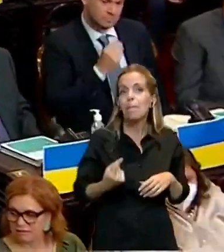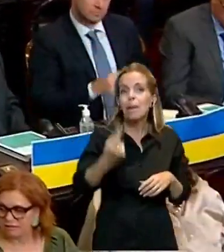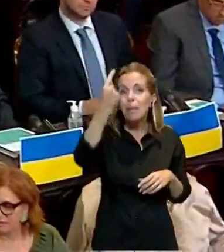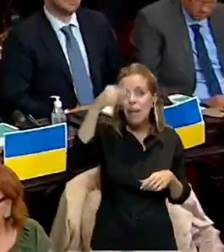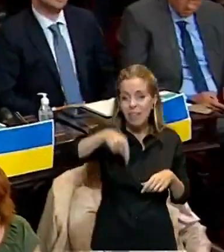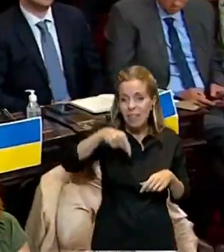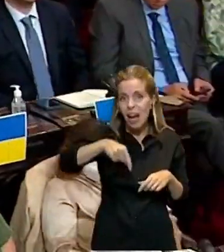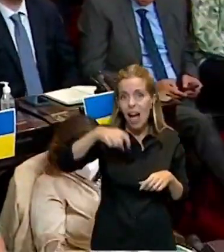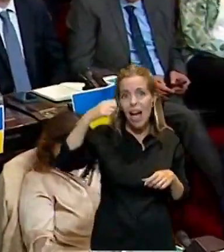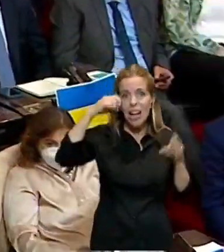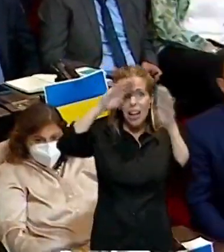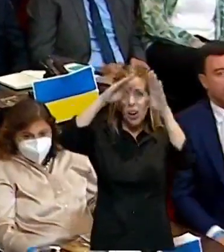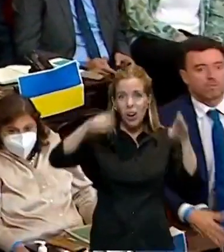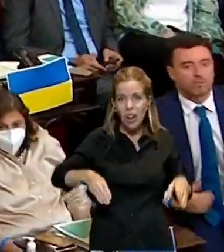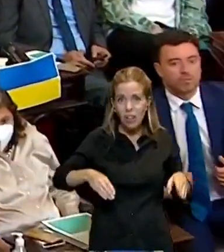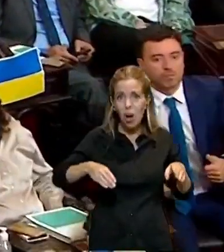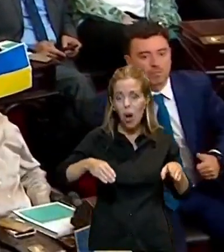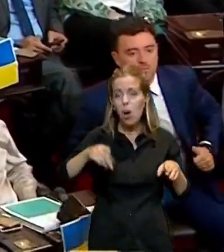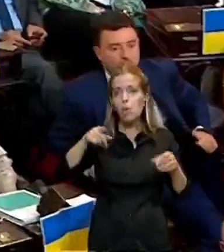recinto.